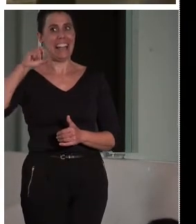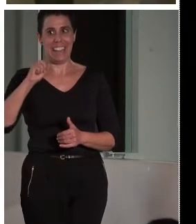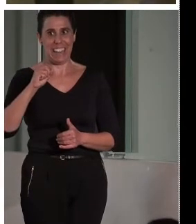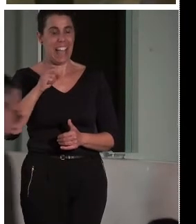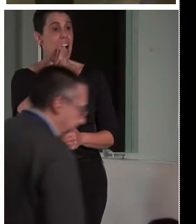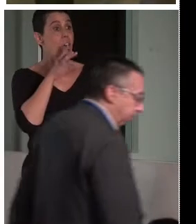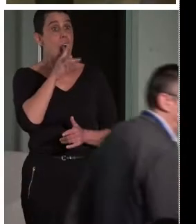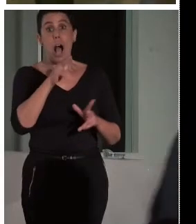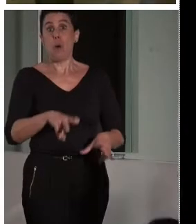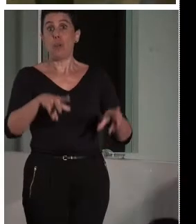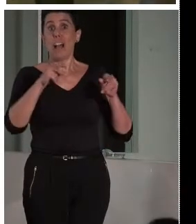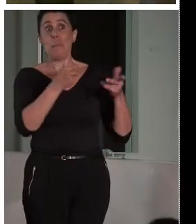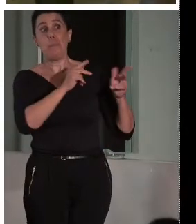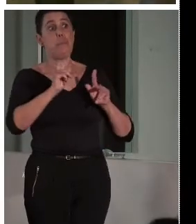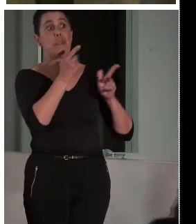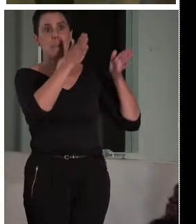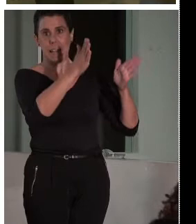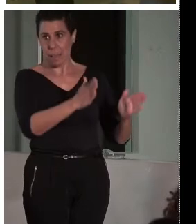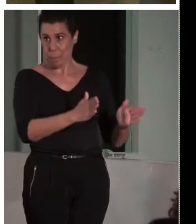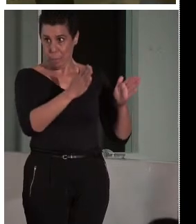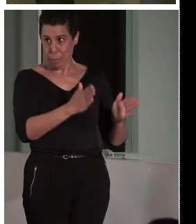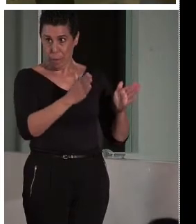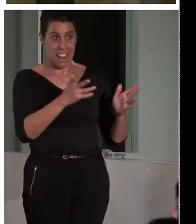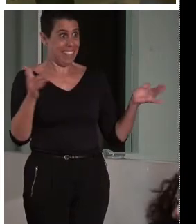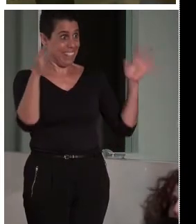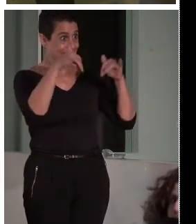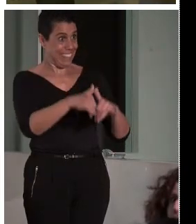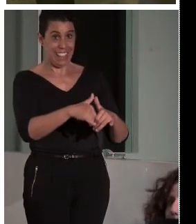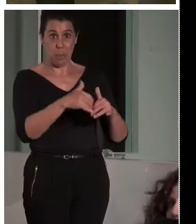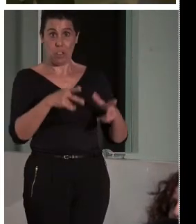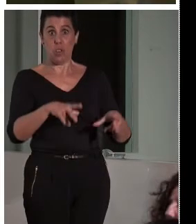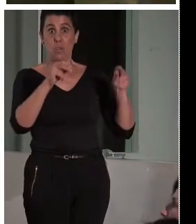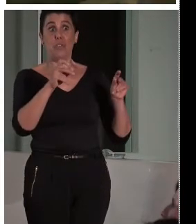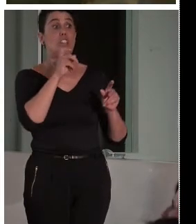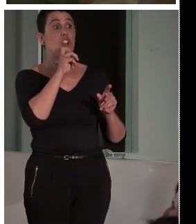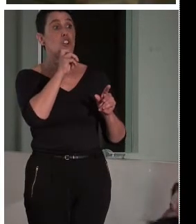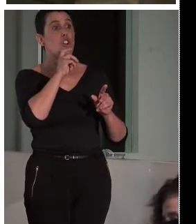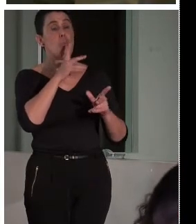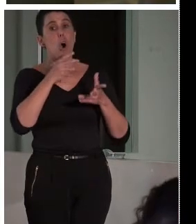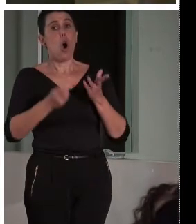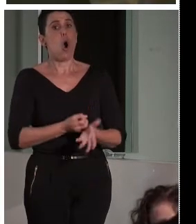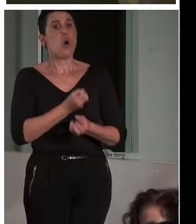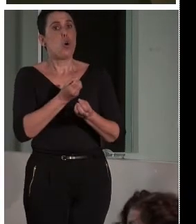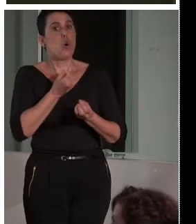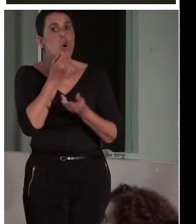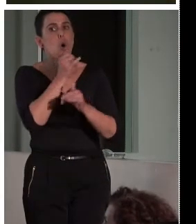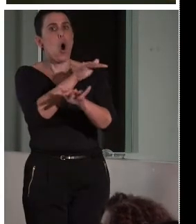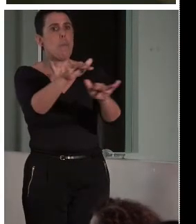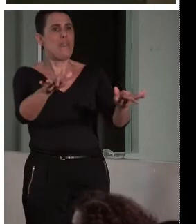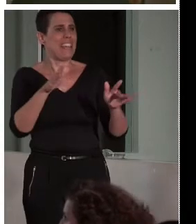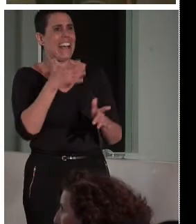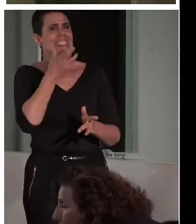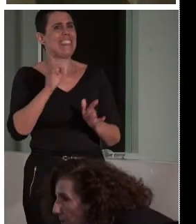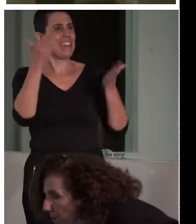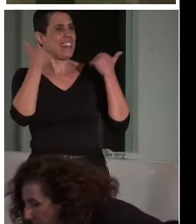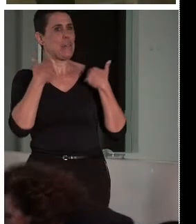esta primera parte de este encuentro con una comunicación por parte de alicia que todo lo que todos y todas conocéis que